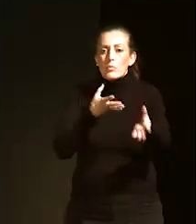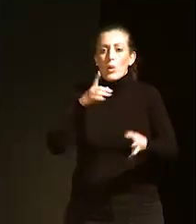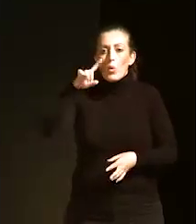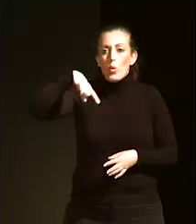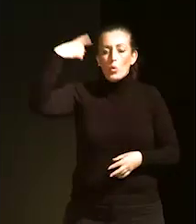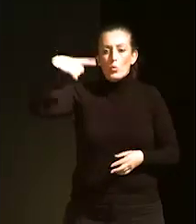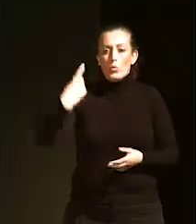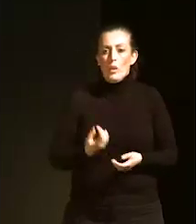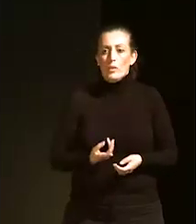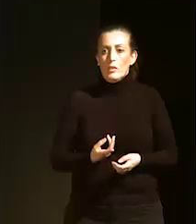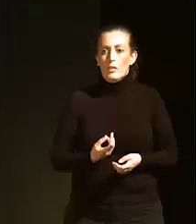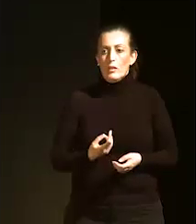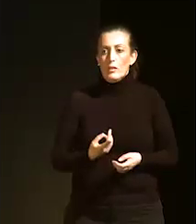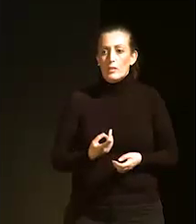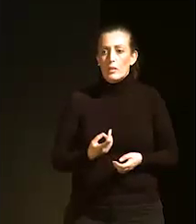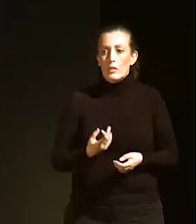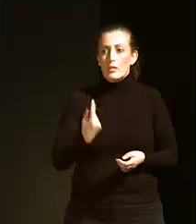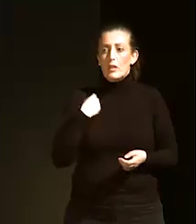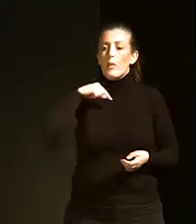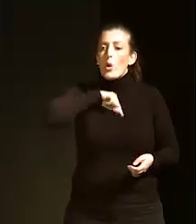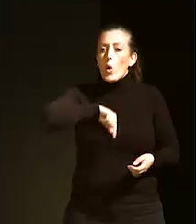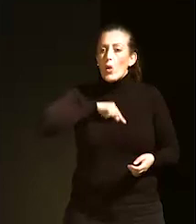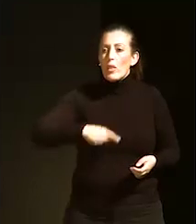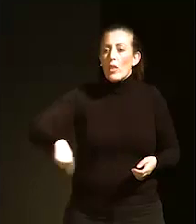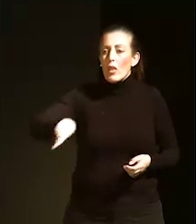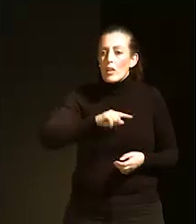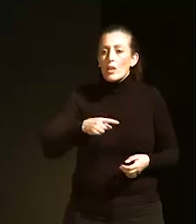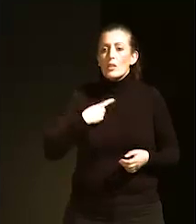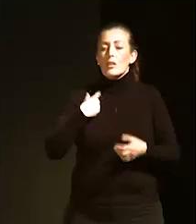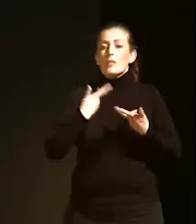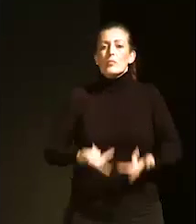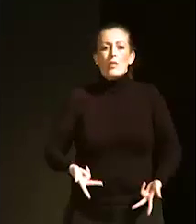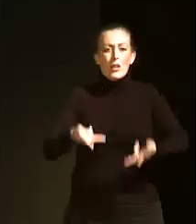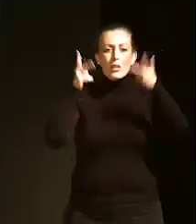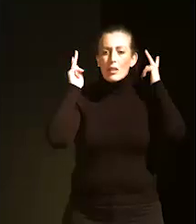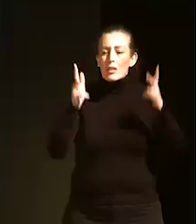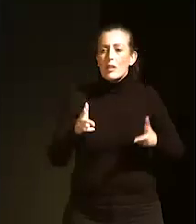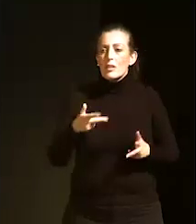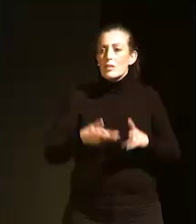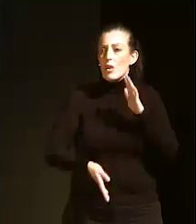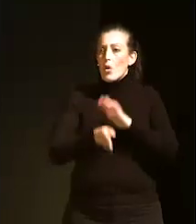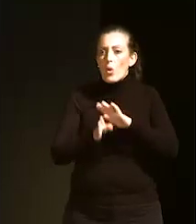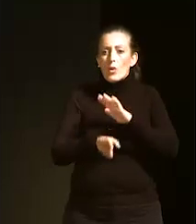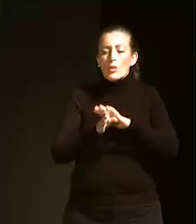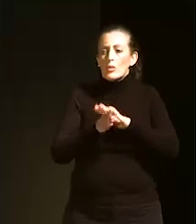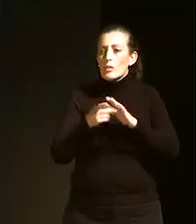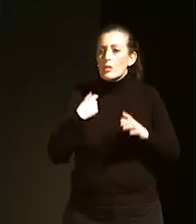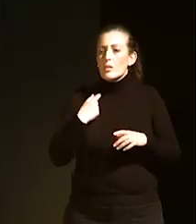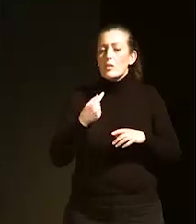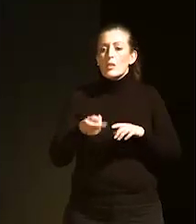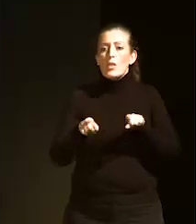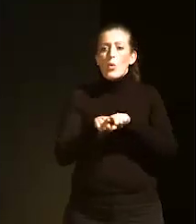haciendo y por lo tanto la conciencia la emancipación de alguna seguirá regando se como semillas